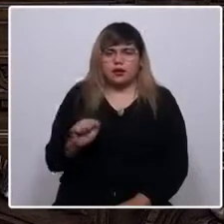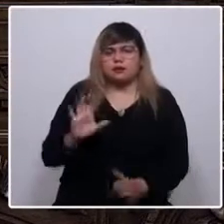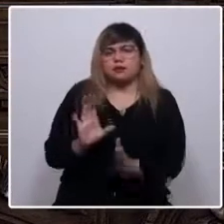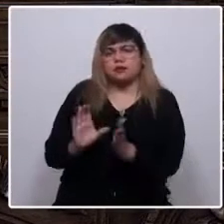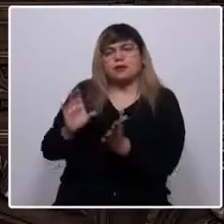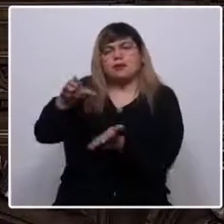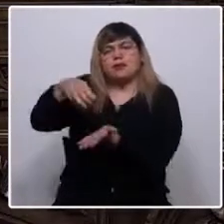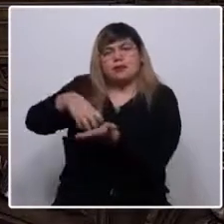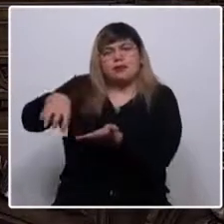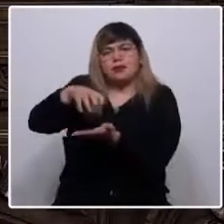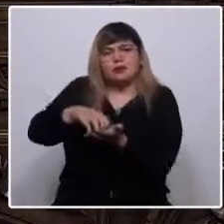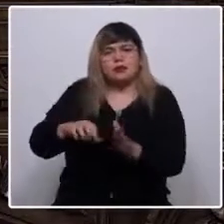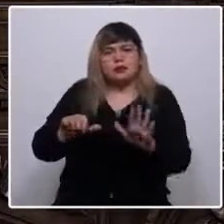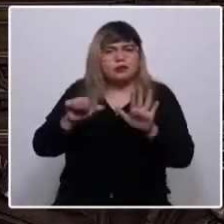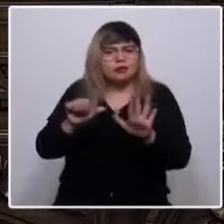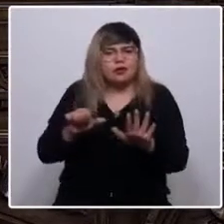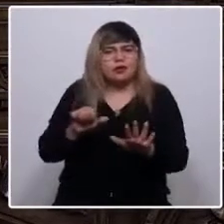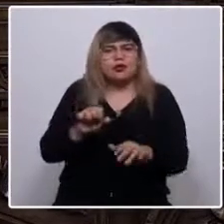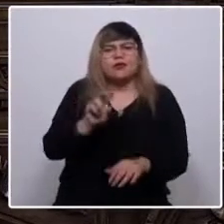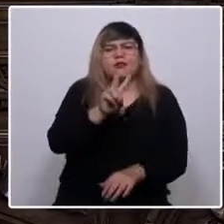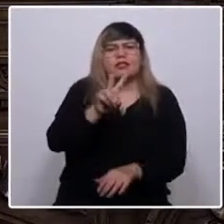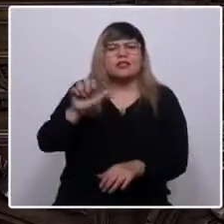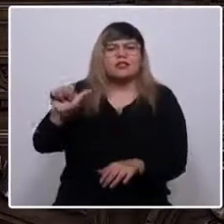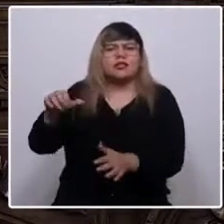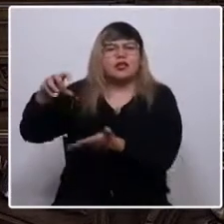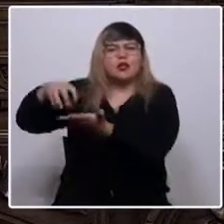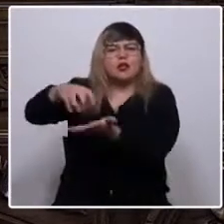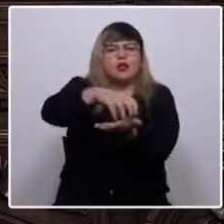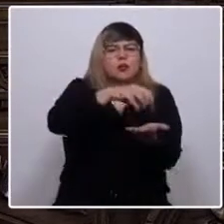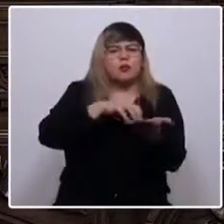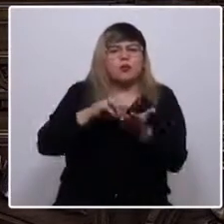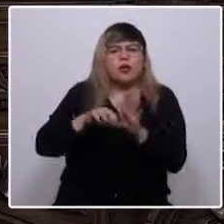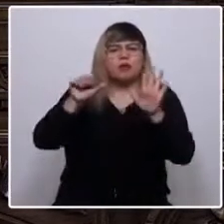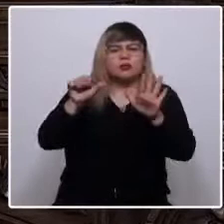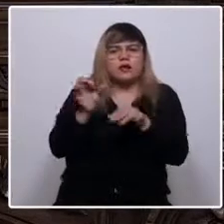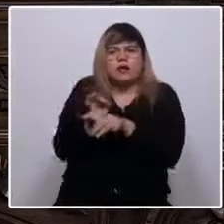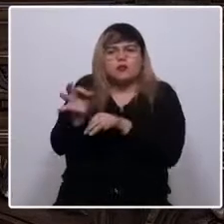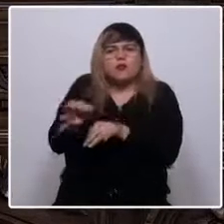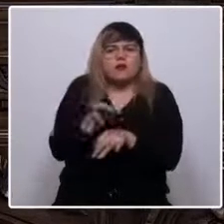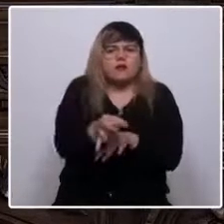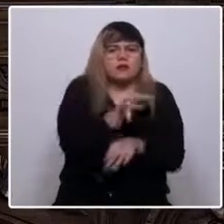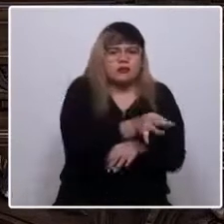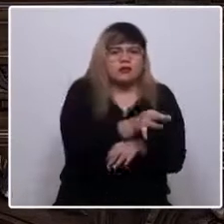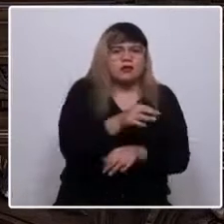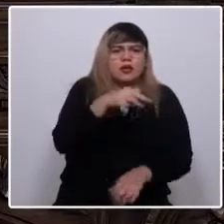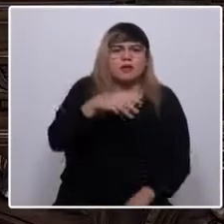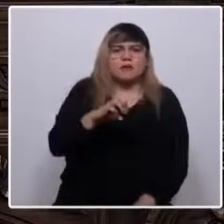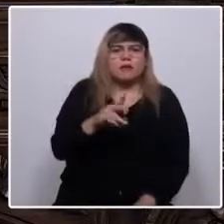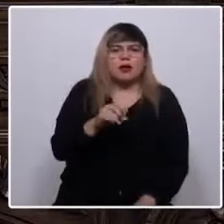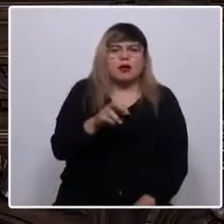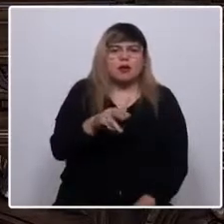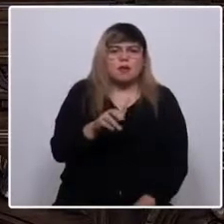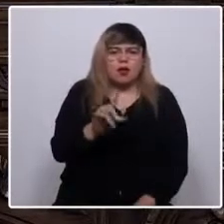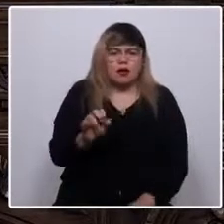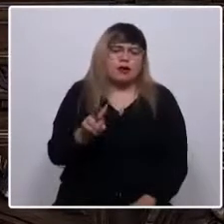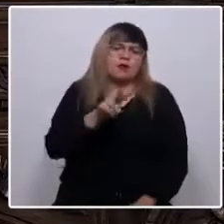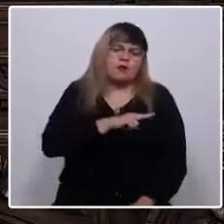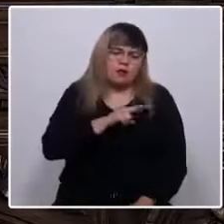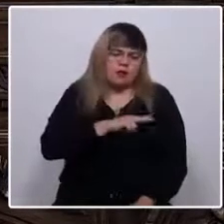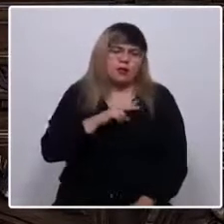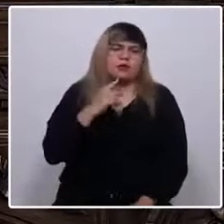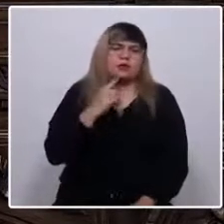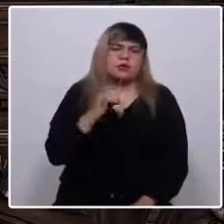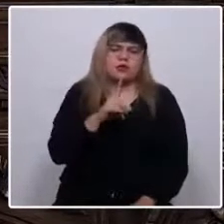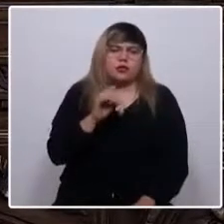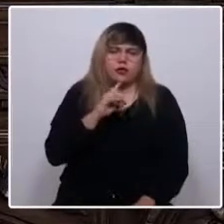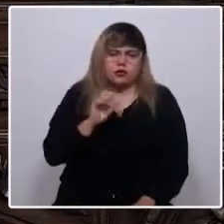6 que lo componen 26 comunas 6 provincias entre ellas marga marga petorca valparaíso quillota son